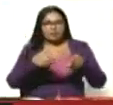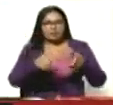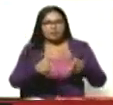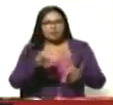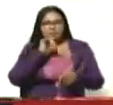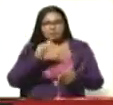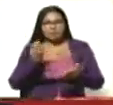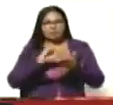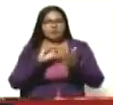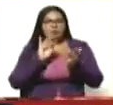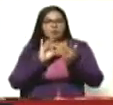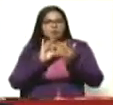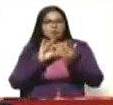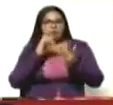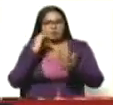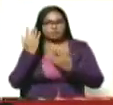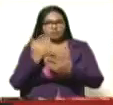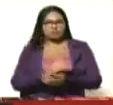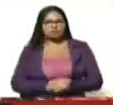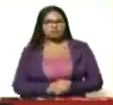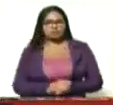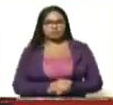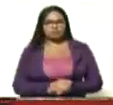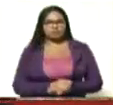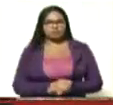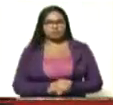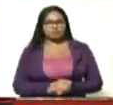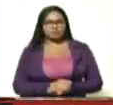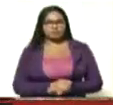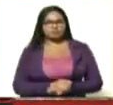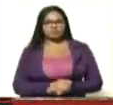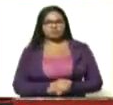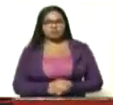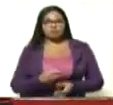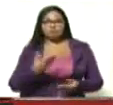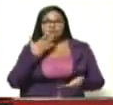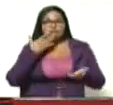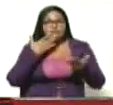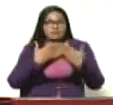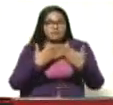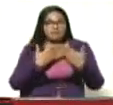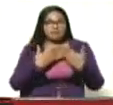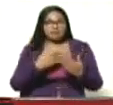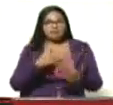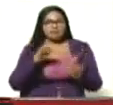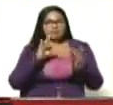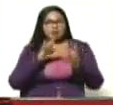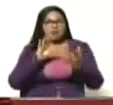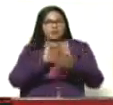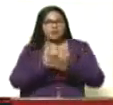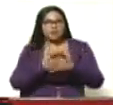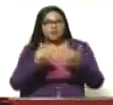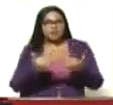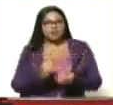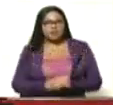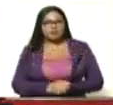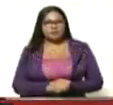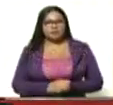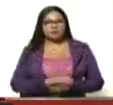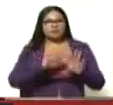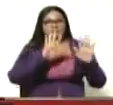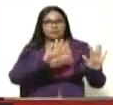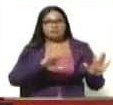esta información regresamos al estudio. Adelante. Juan Calzadilla. Muchísimas gracias por nuestra compañera Evelyn Guarena en este